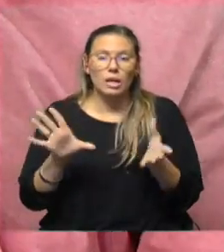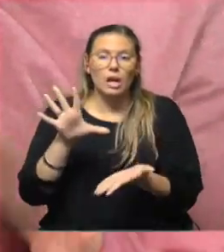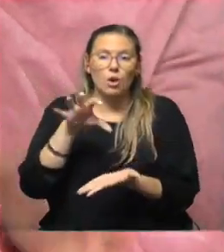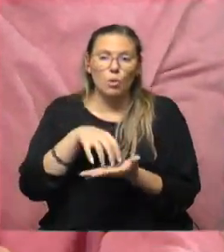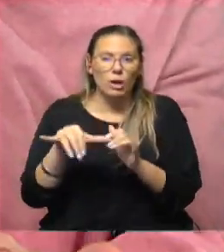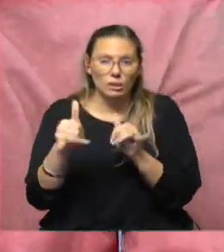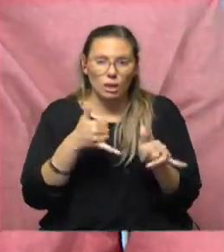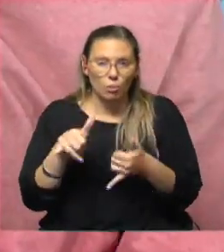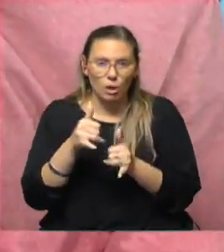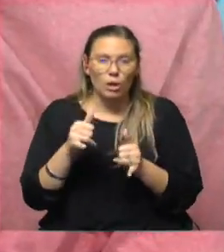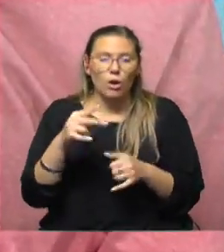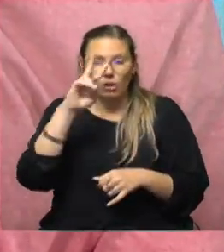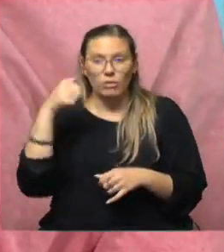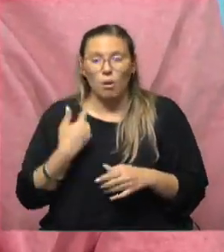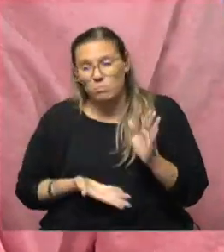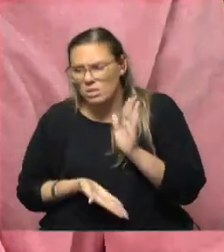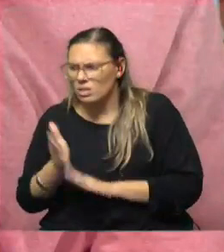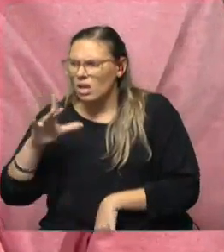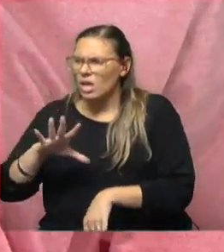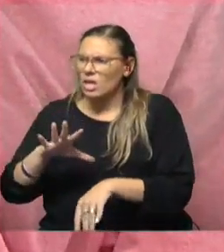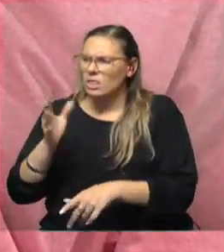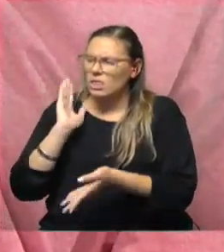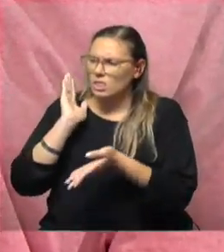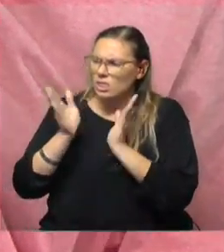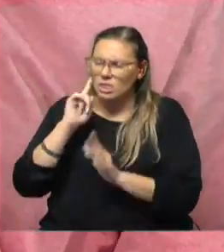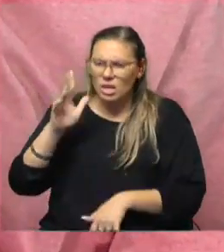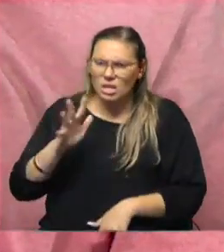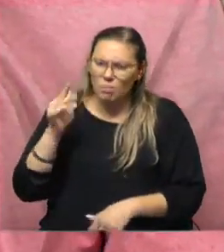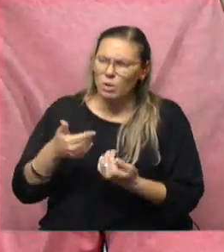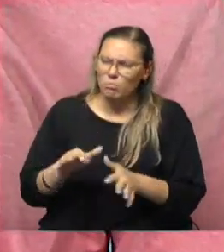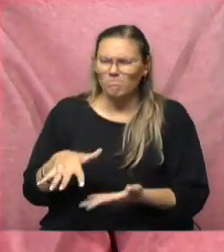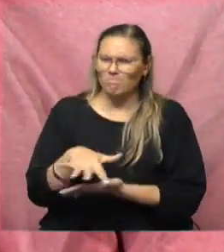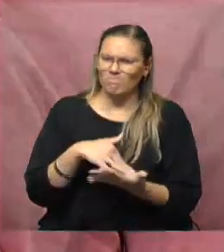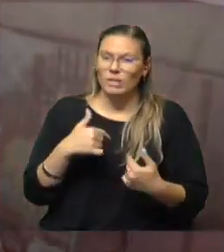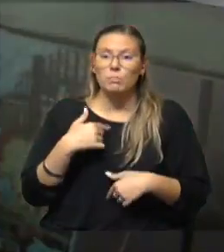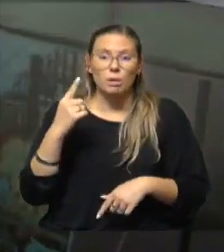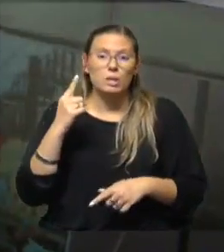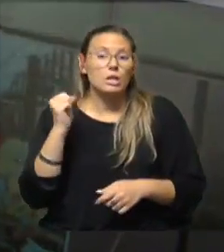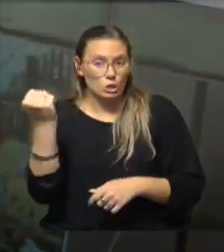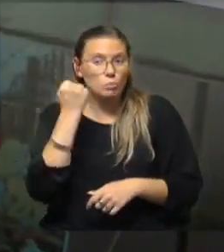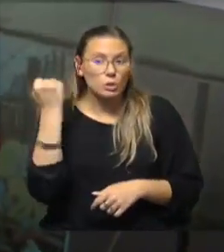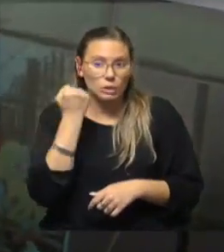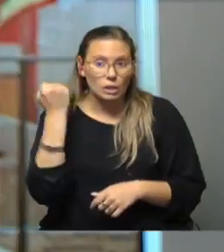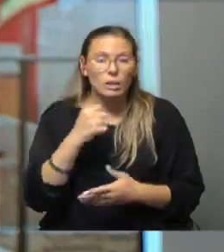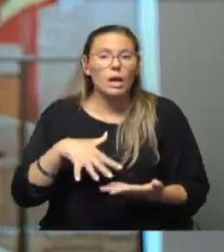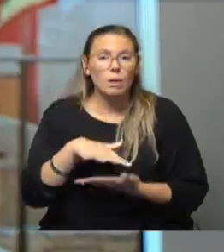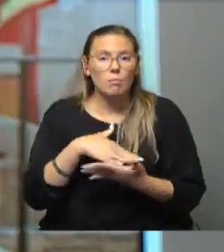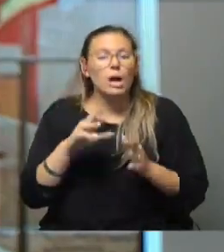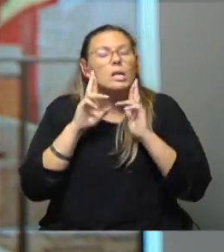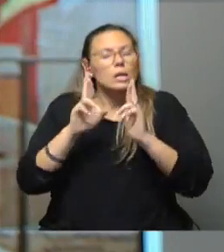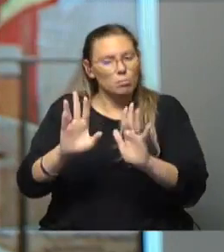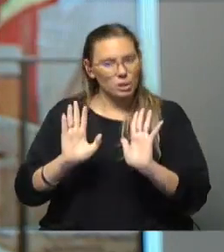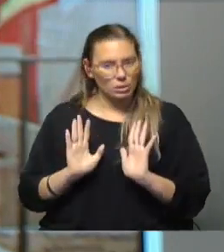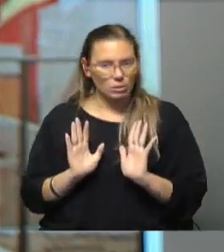a mí me llevaba terapia. No. Entonces yo digo, ahí empezó algo. Entonces sí, para mí terapia es súper importante, es un espacio que respeto